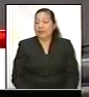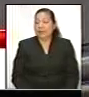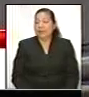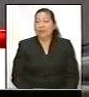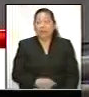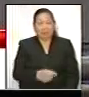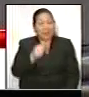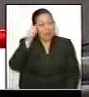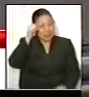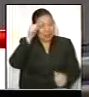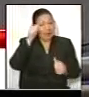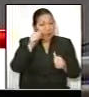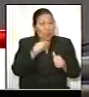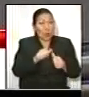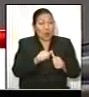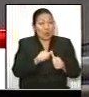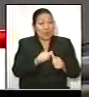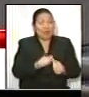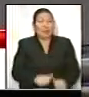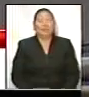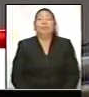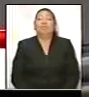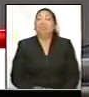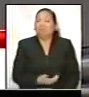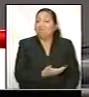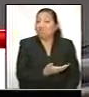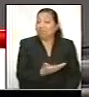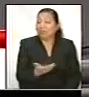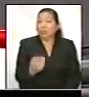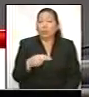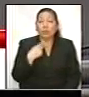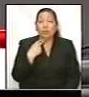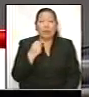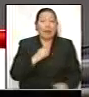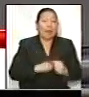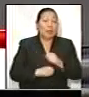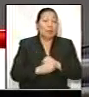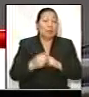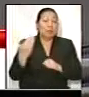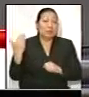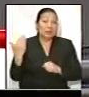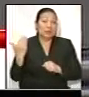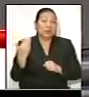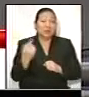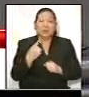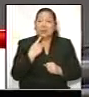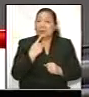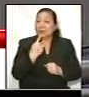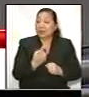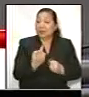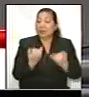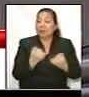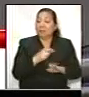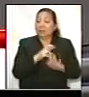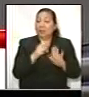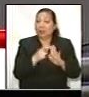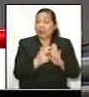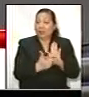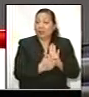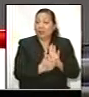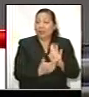Ustedes recordarán, queridos colegas, que en noviembre del año pasado se sometió este proyecto de